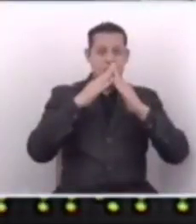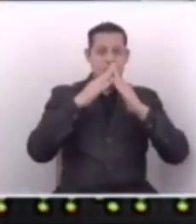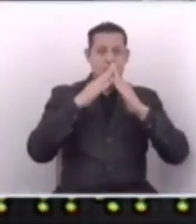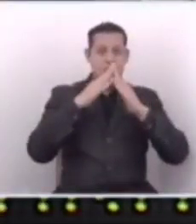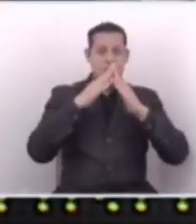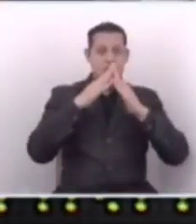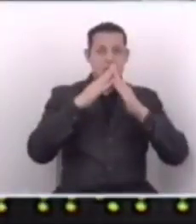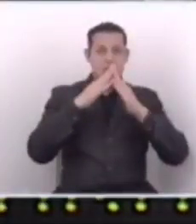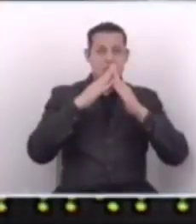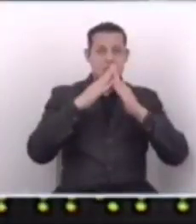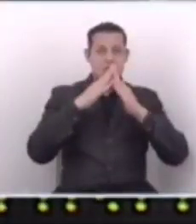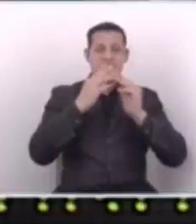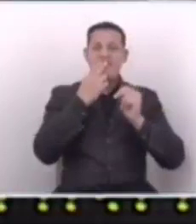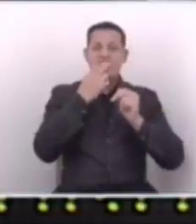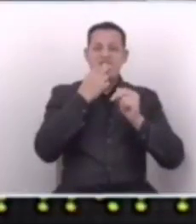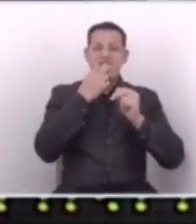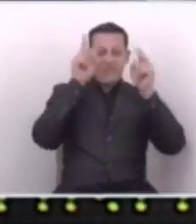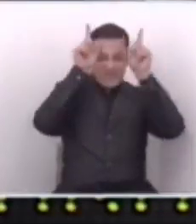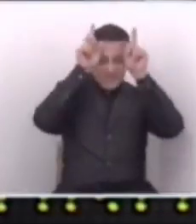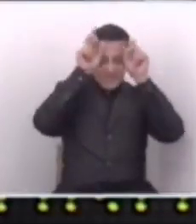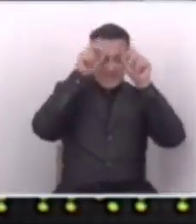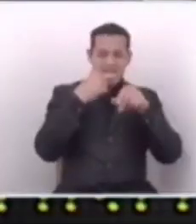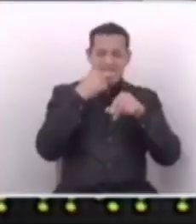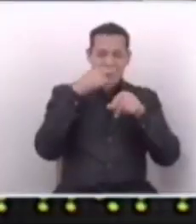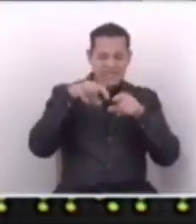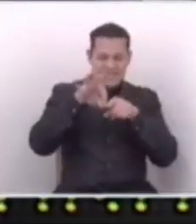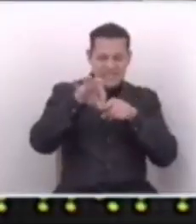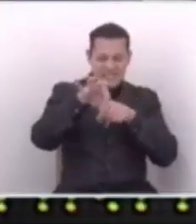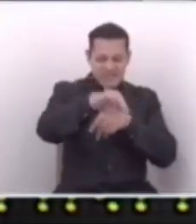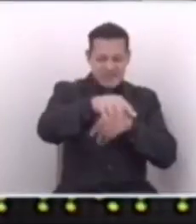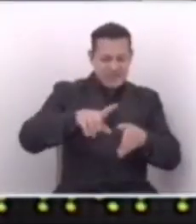una plaga de ratas.